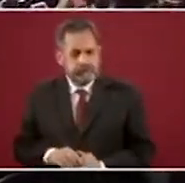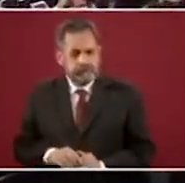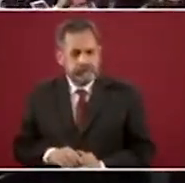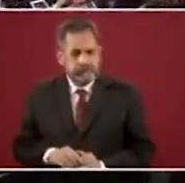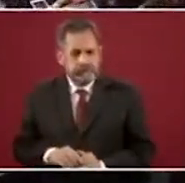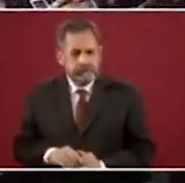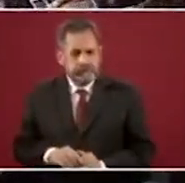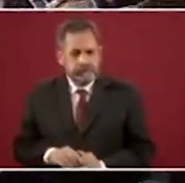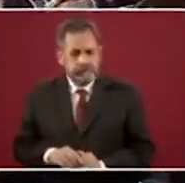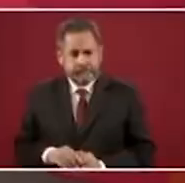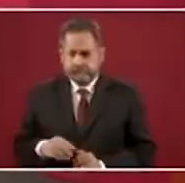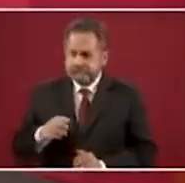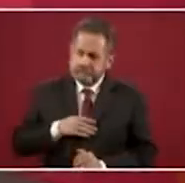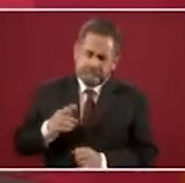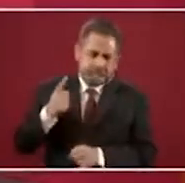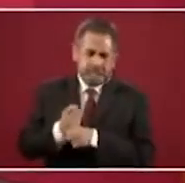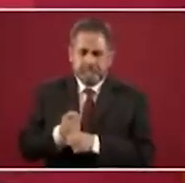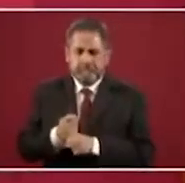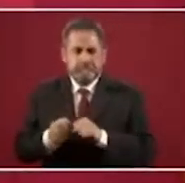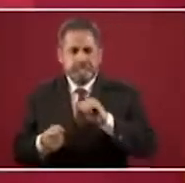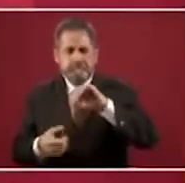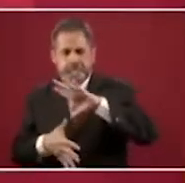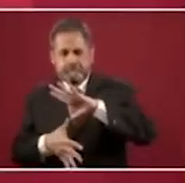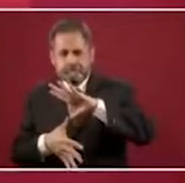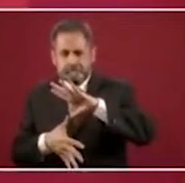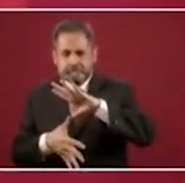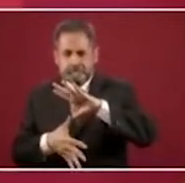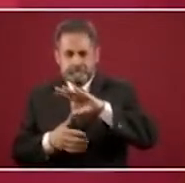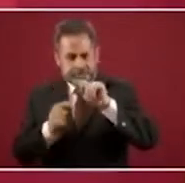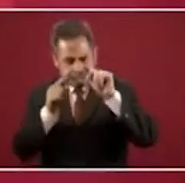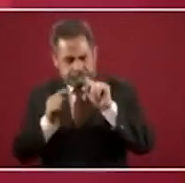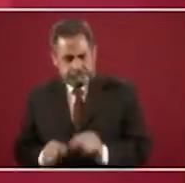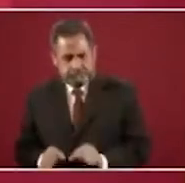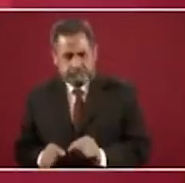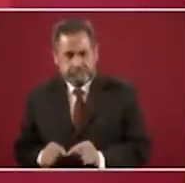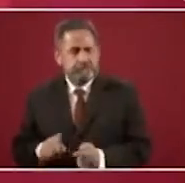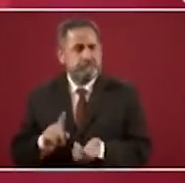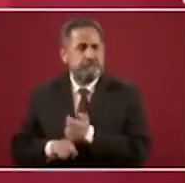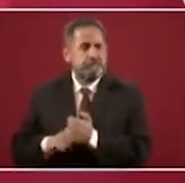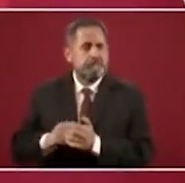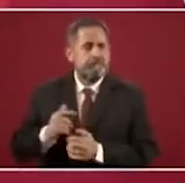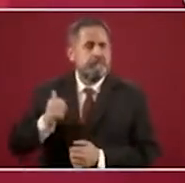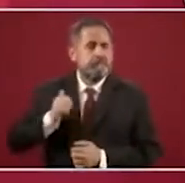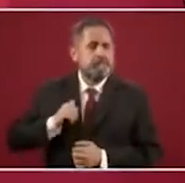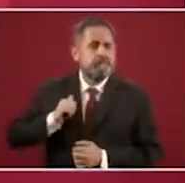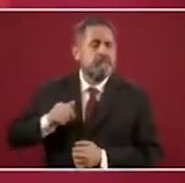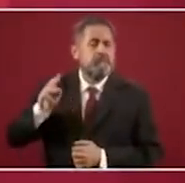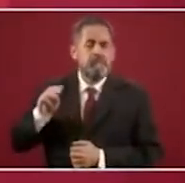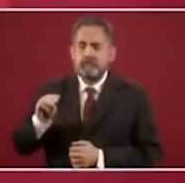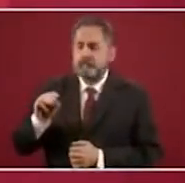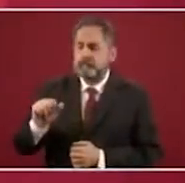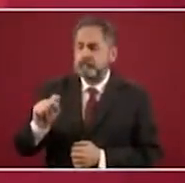nuestra américa decía martín